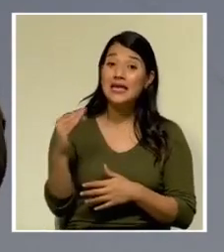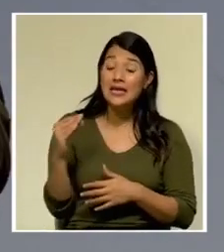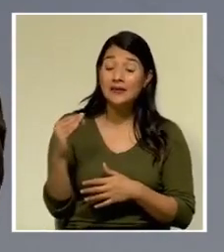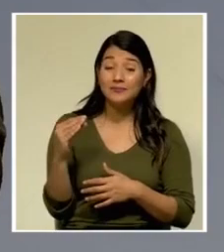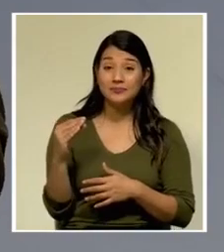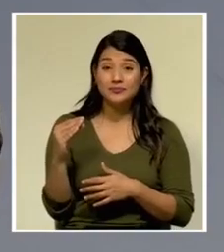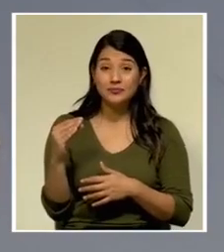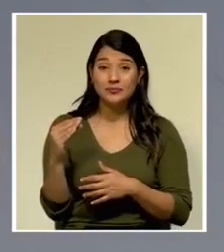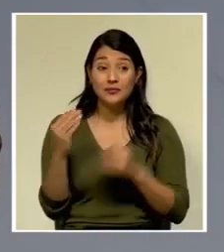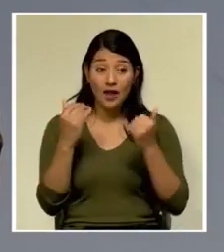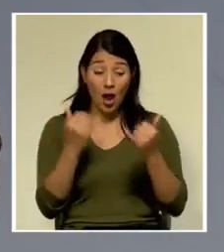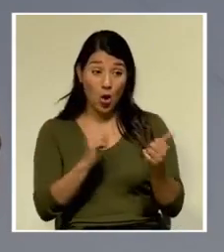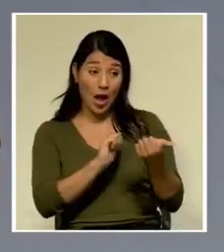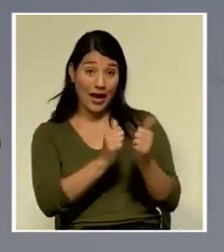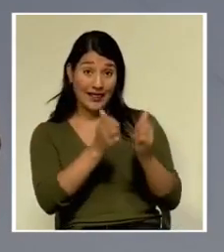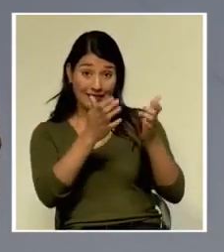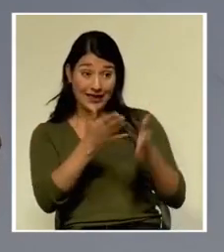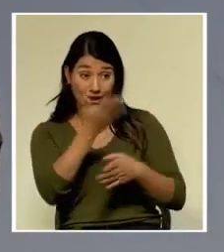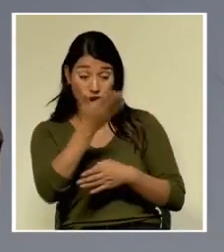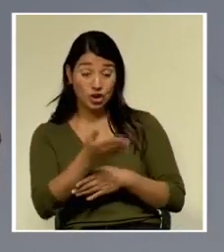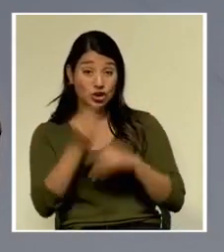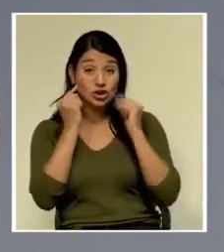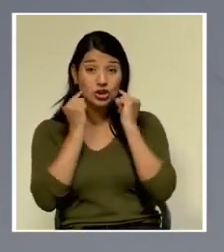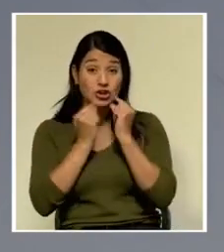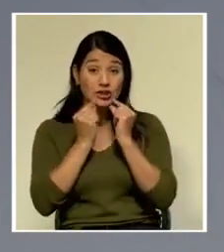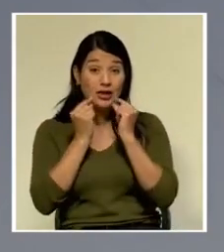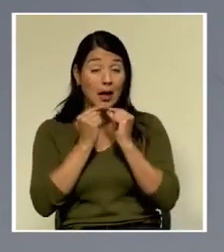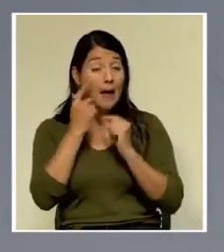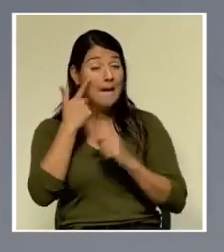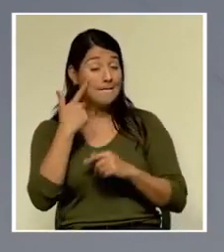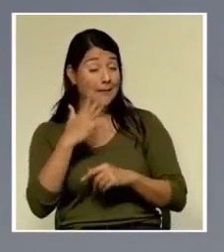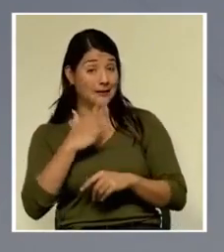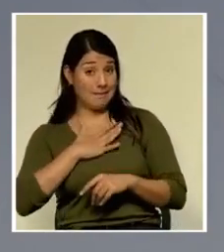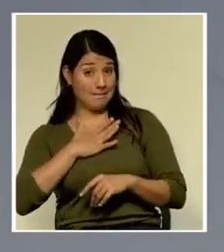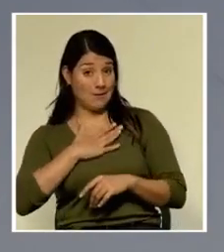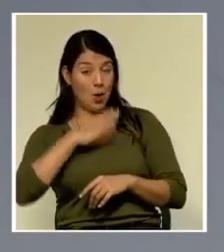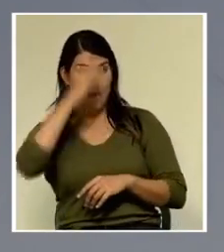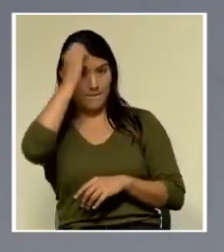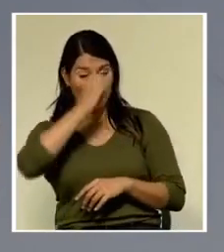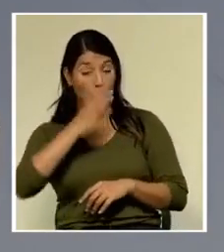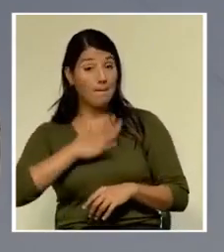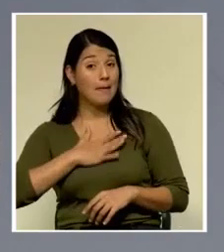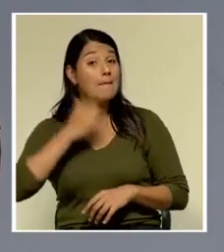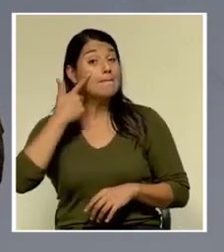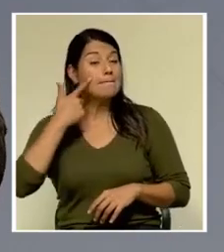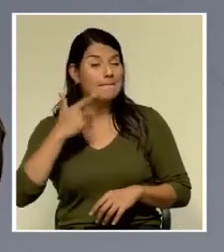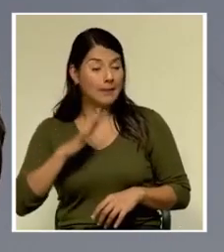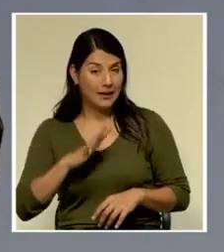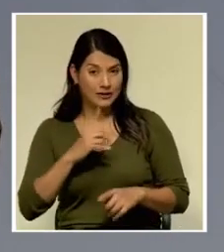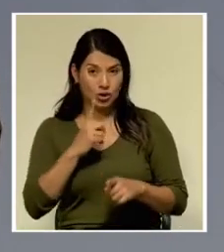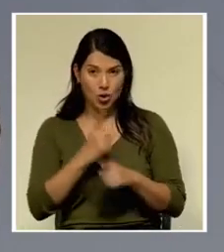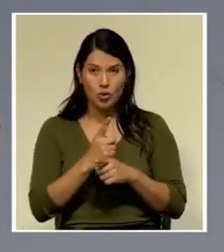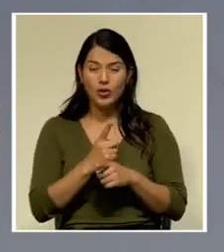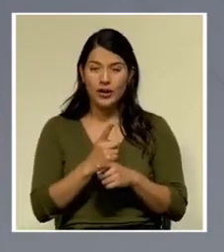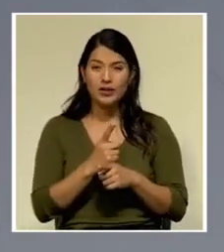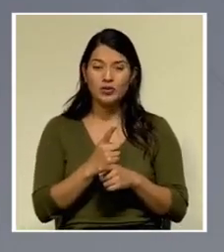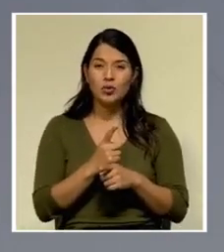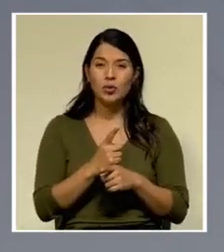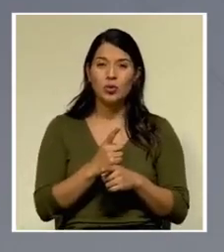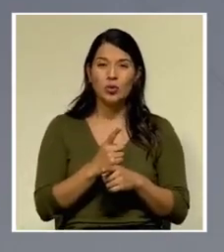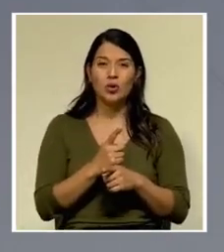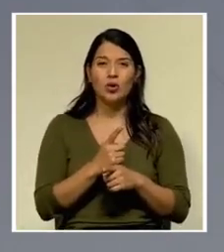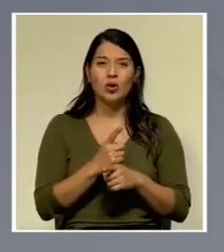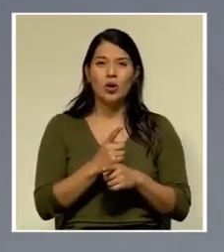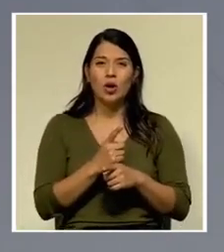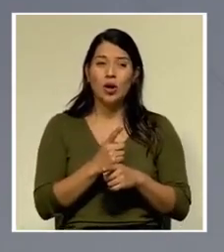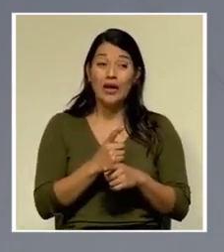candidatura de don Rodrigo Chávez, pareciera, a mi juicio, y me parece correctamente, estarse abordando de manera